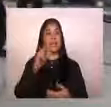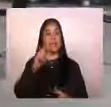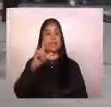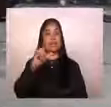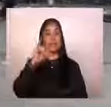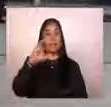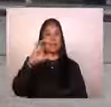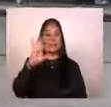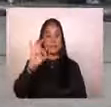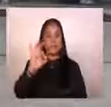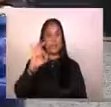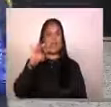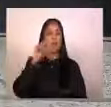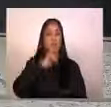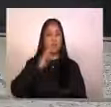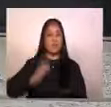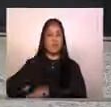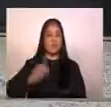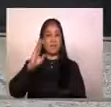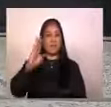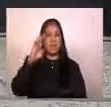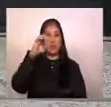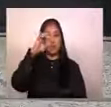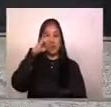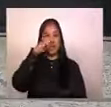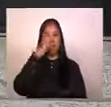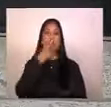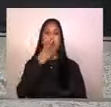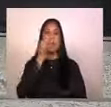Liceo Cristiano Bethesda.